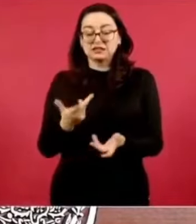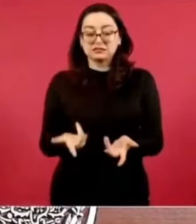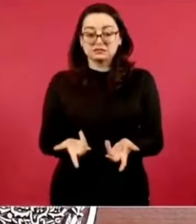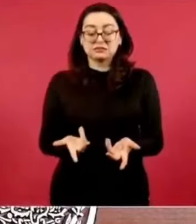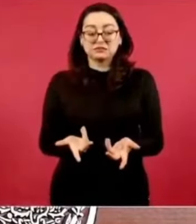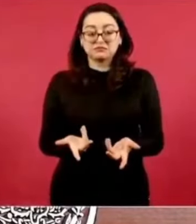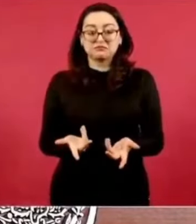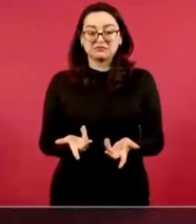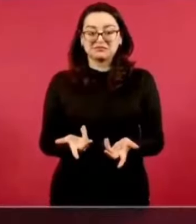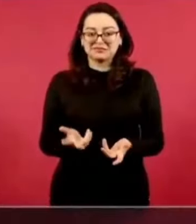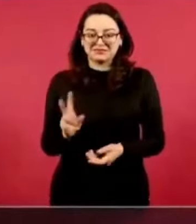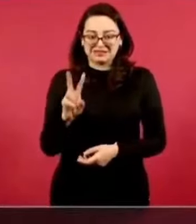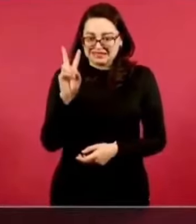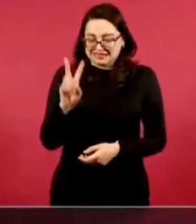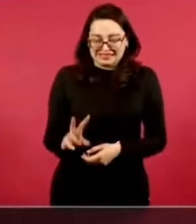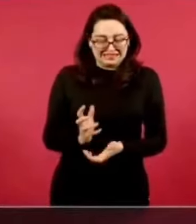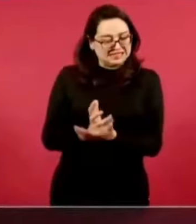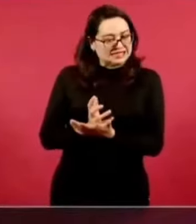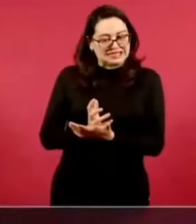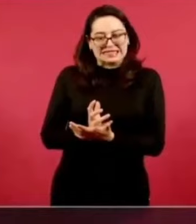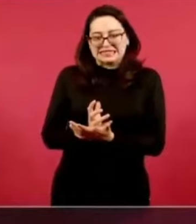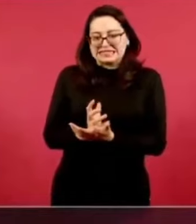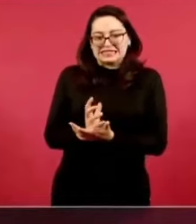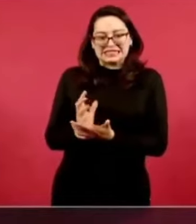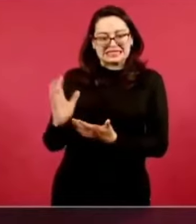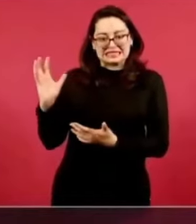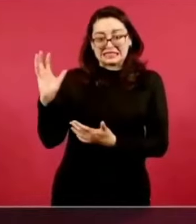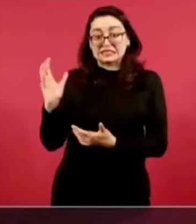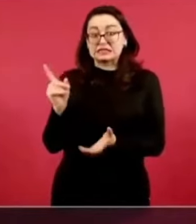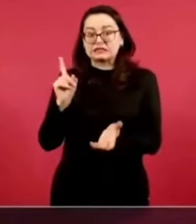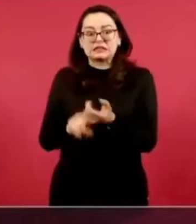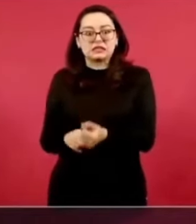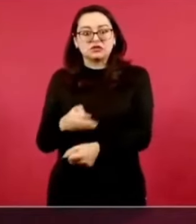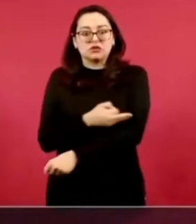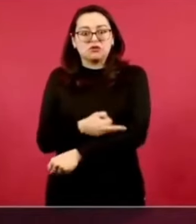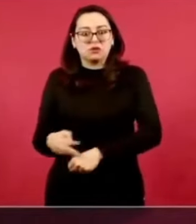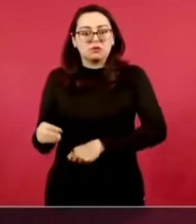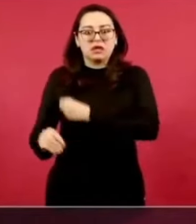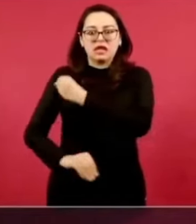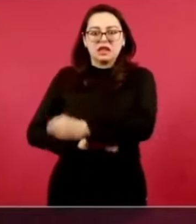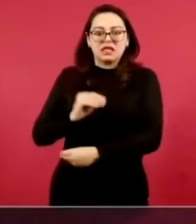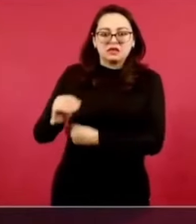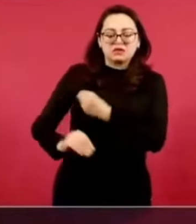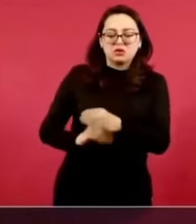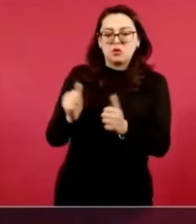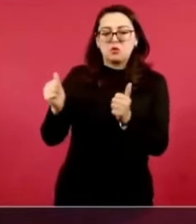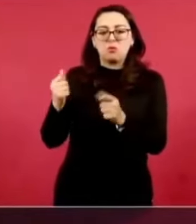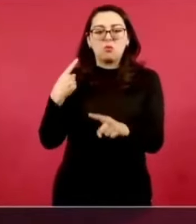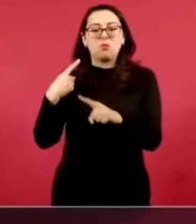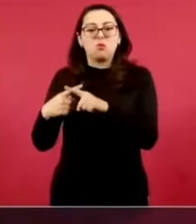con cuestiones extremas, de pleitos de familia por herencias,